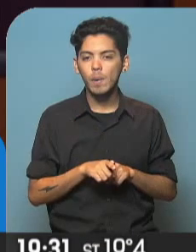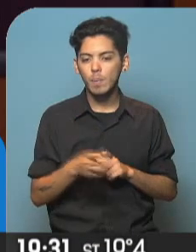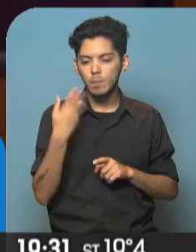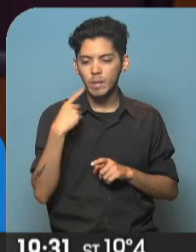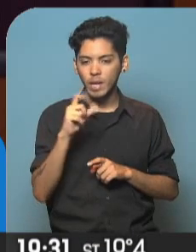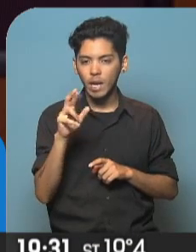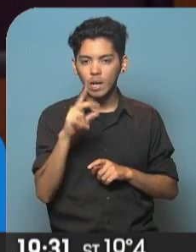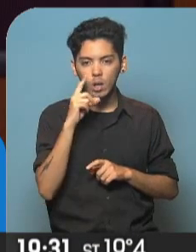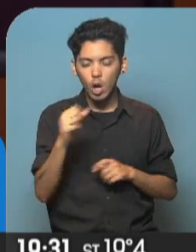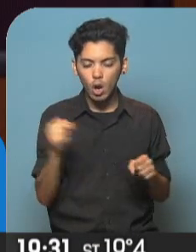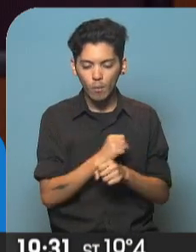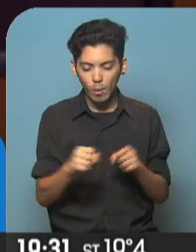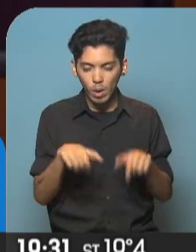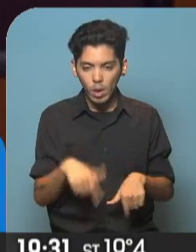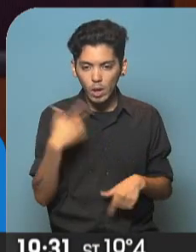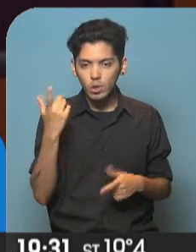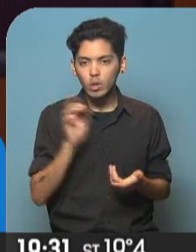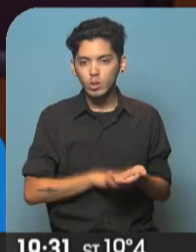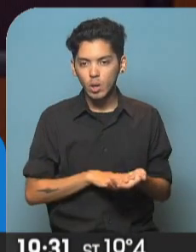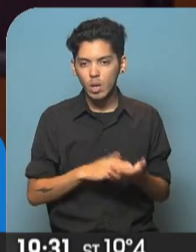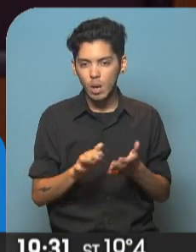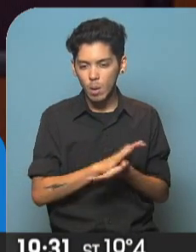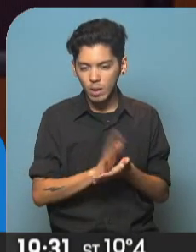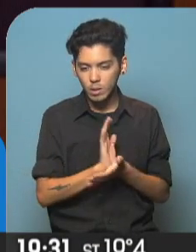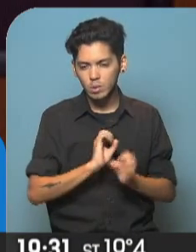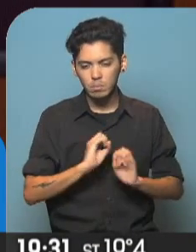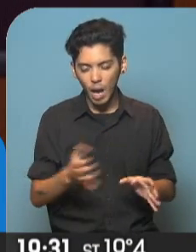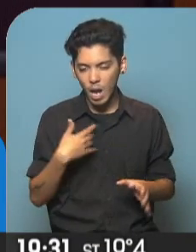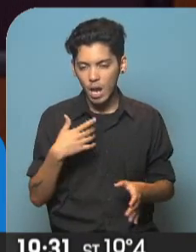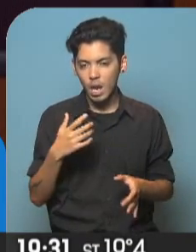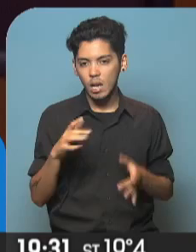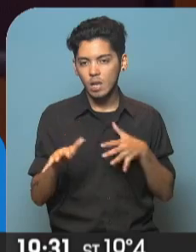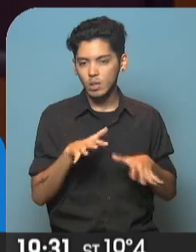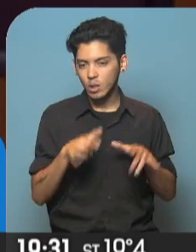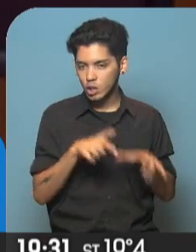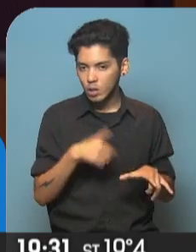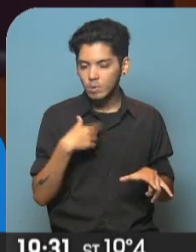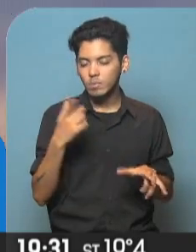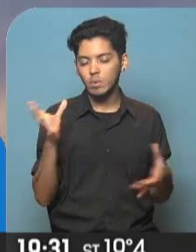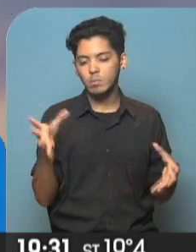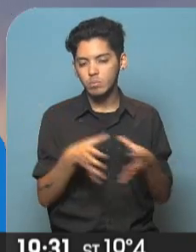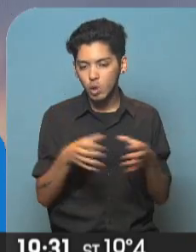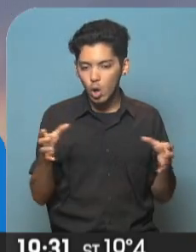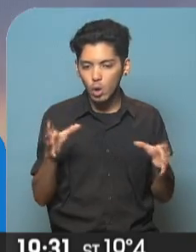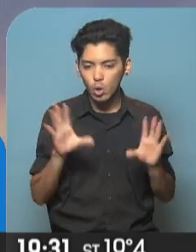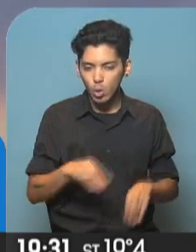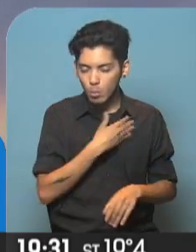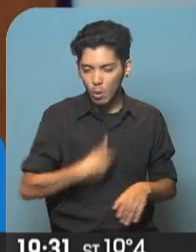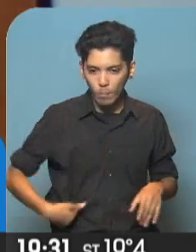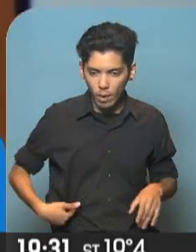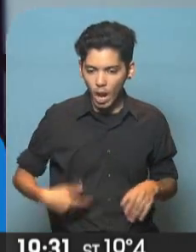afirmando está contención no me parece menor porque si no la van a dejar mal parada yo creo que es un mensaje conjunto de gobierno y que van a intentar defender